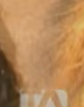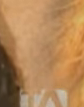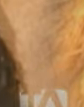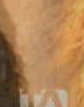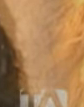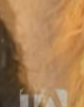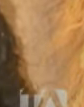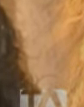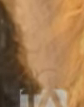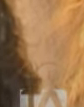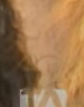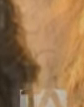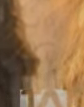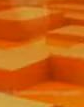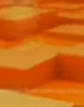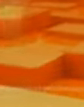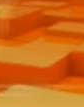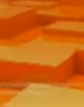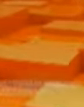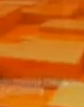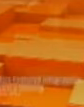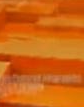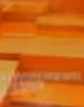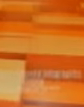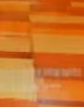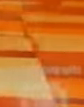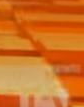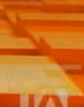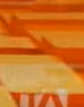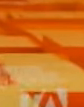Coronel, 24 horas.